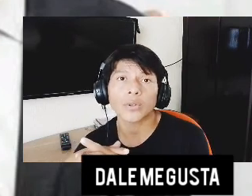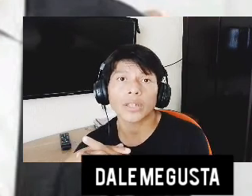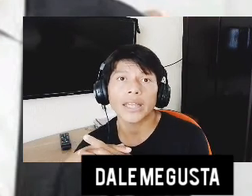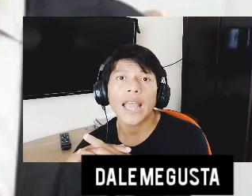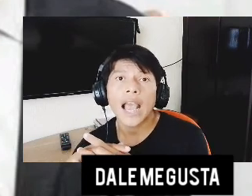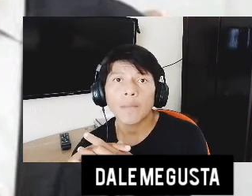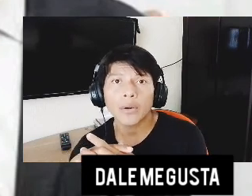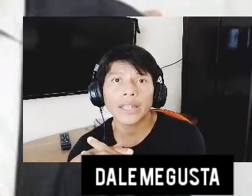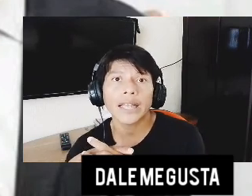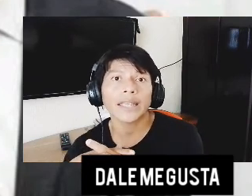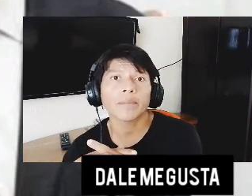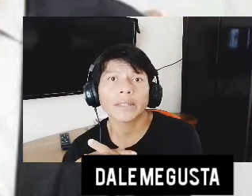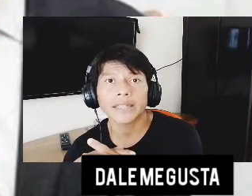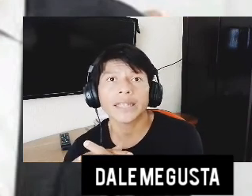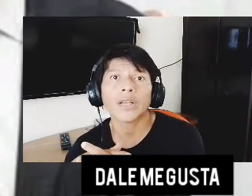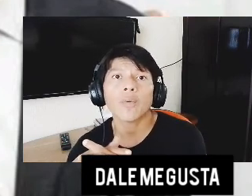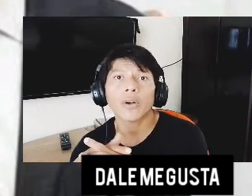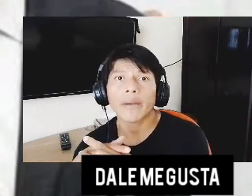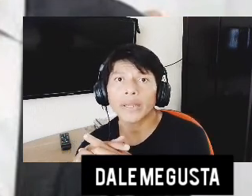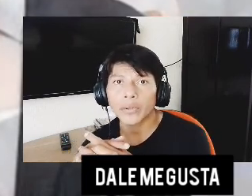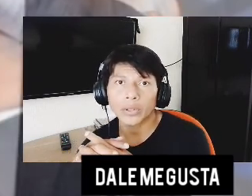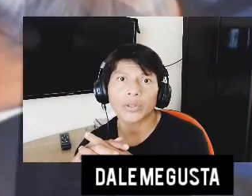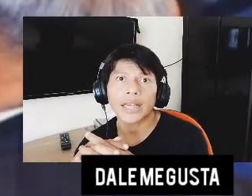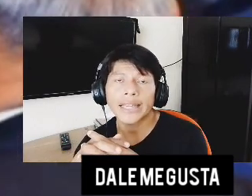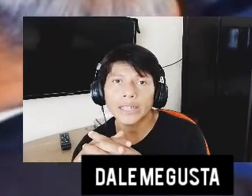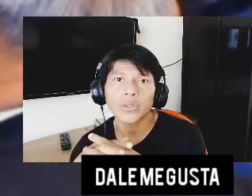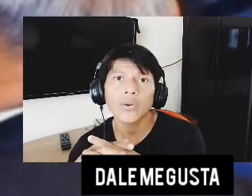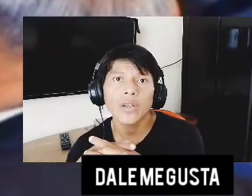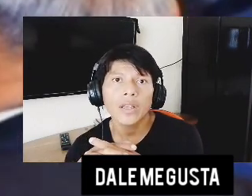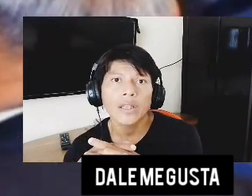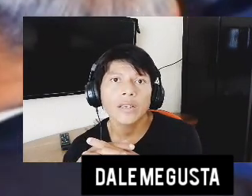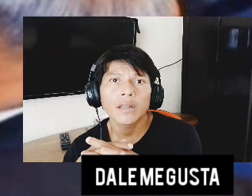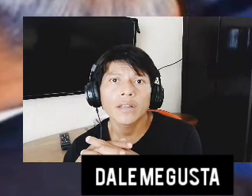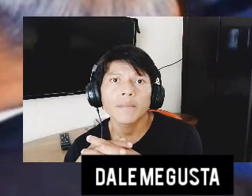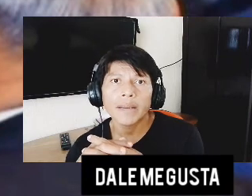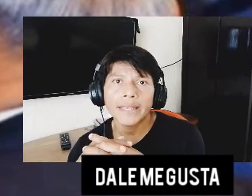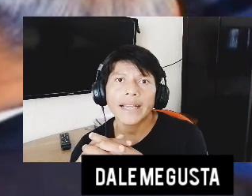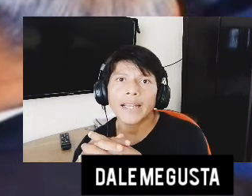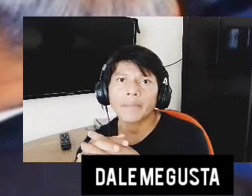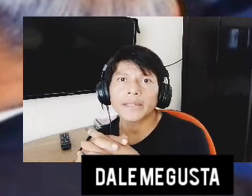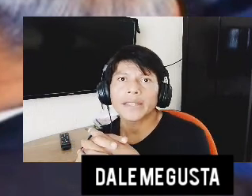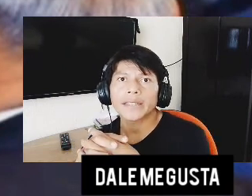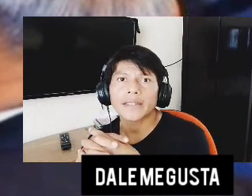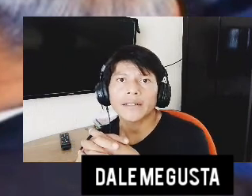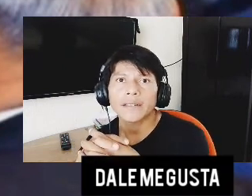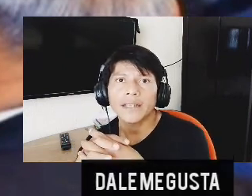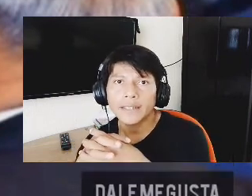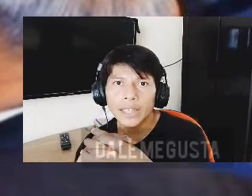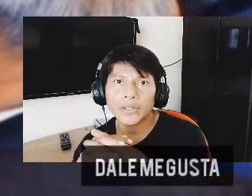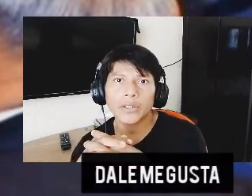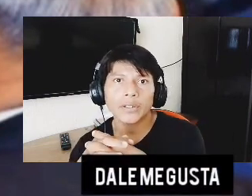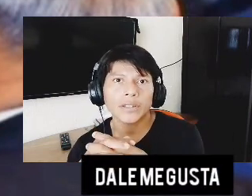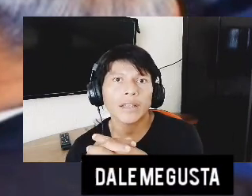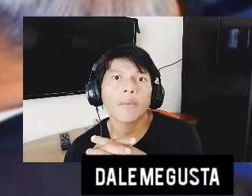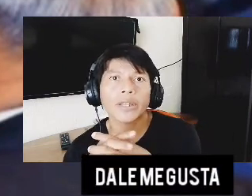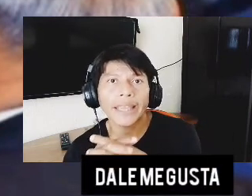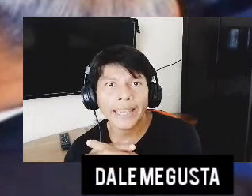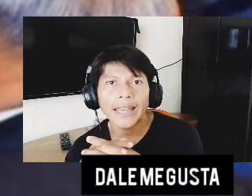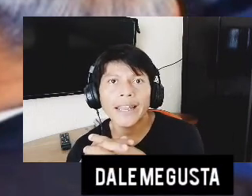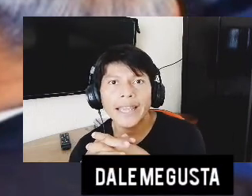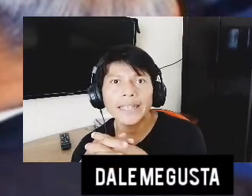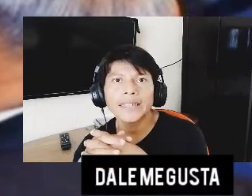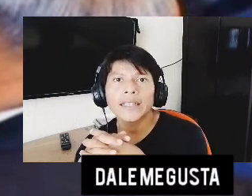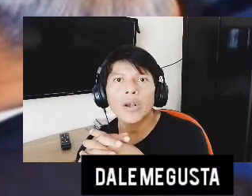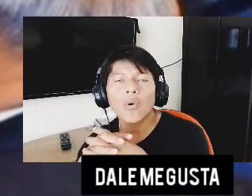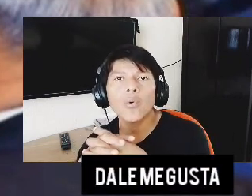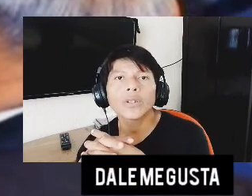la 4T, a Morena y al presidente como caballo de Troya. Esto para llegar a la presidencia. En serio, señores. Porque